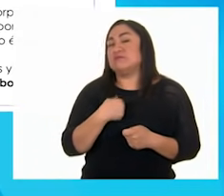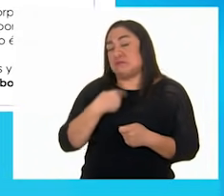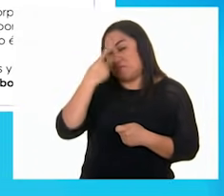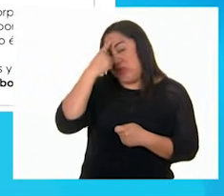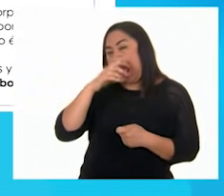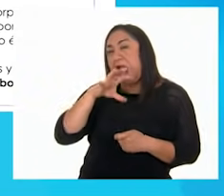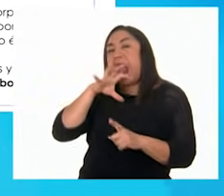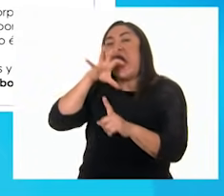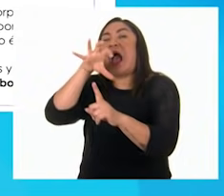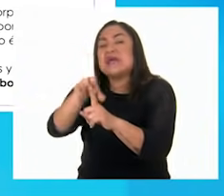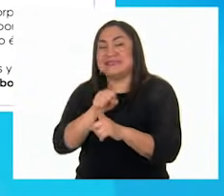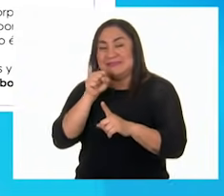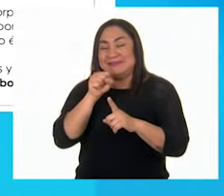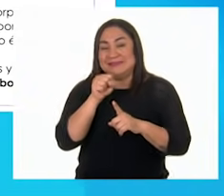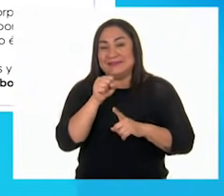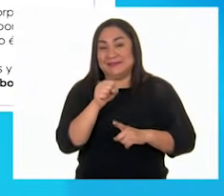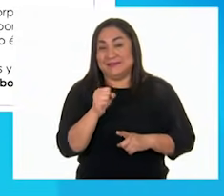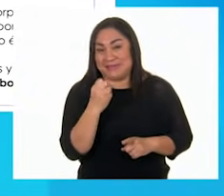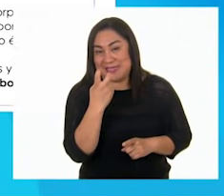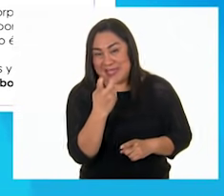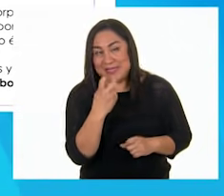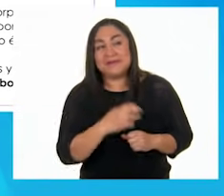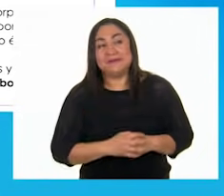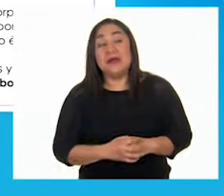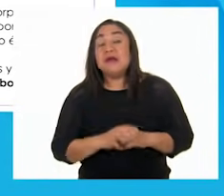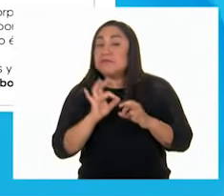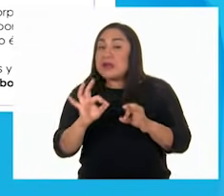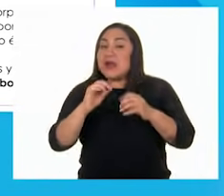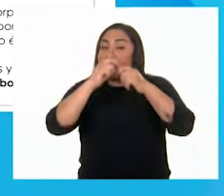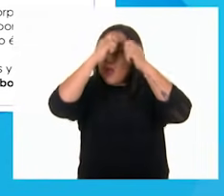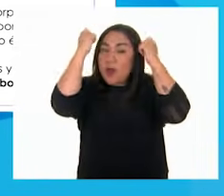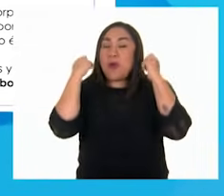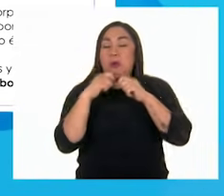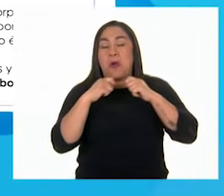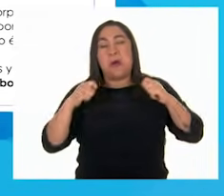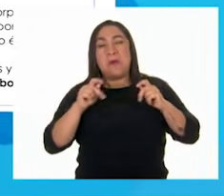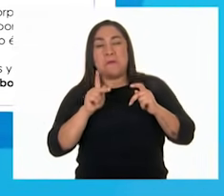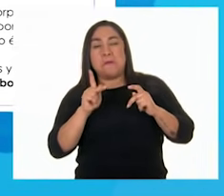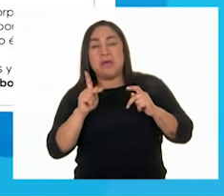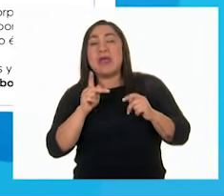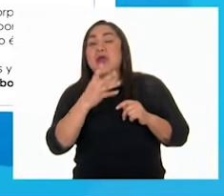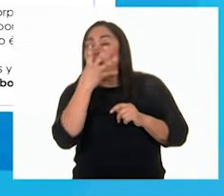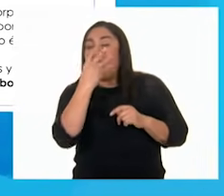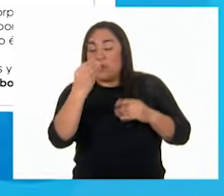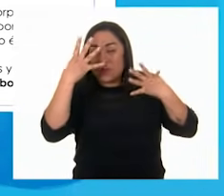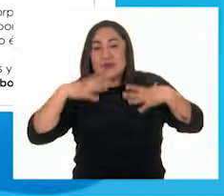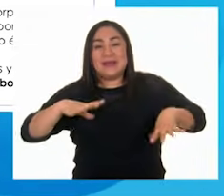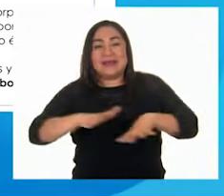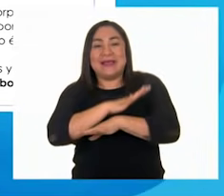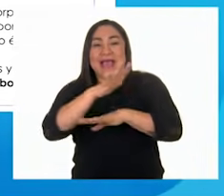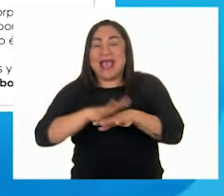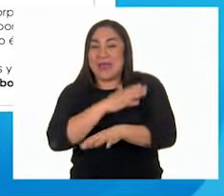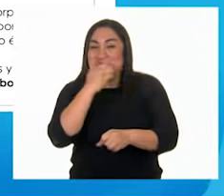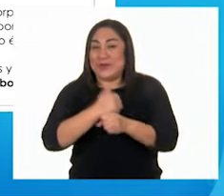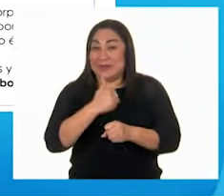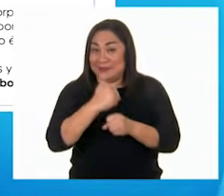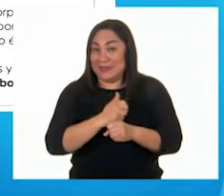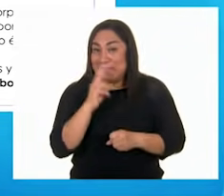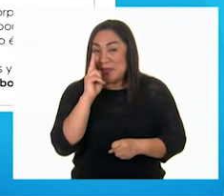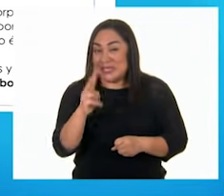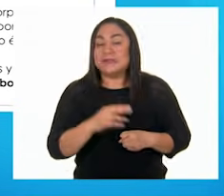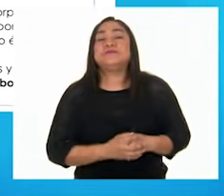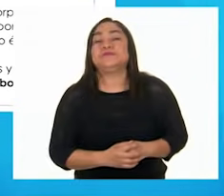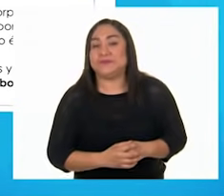comerte mejor. Y vemos al lobo ya disfrazado de abuelita, mire, ya trae los lentes puestos. Así es, así es. Ajá.